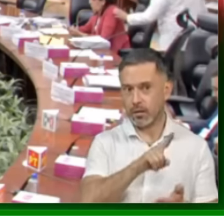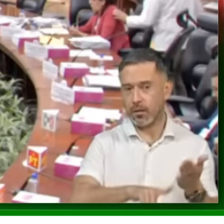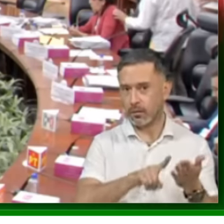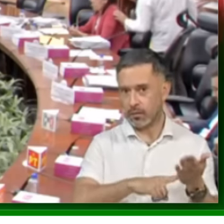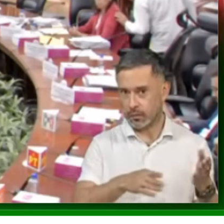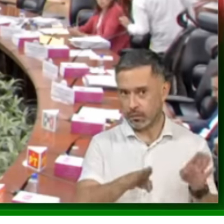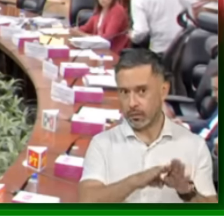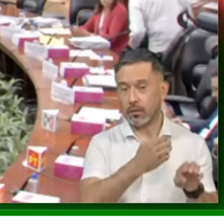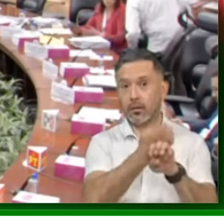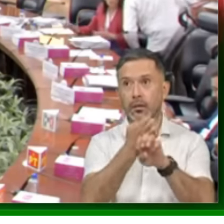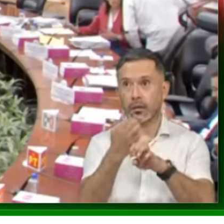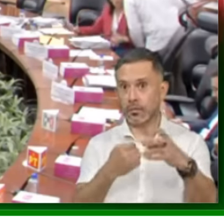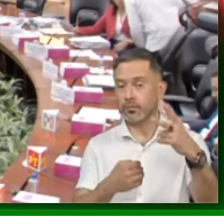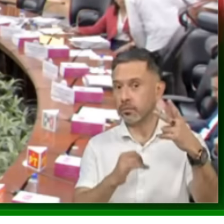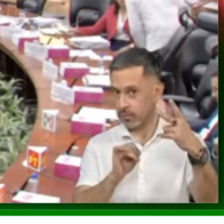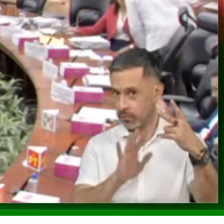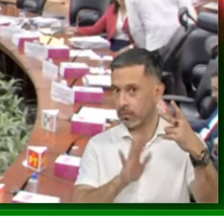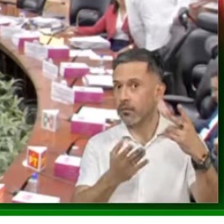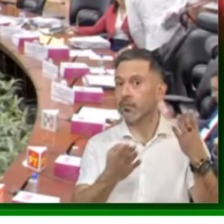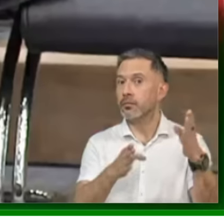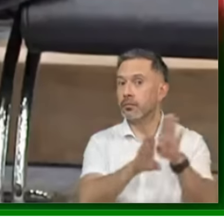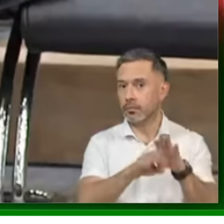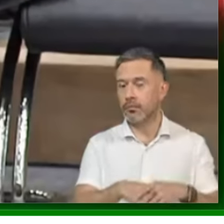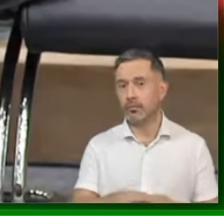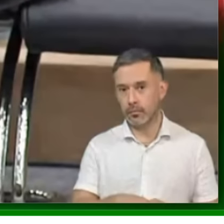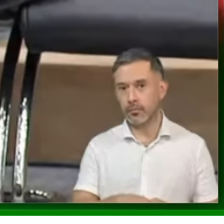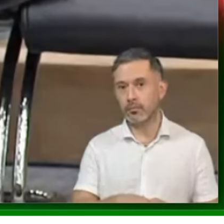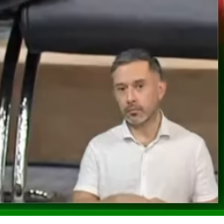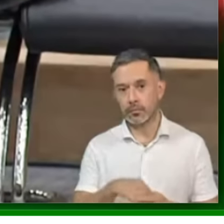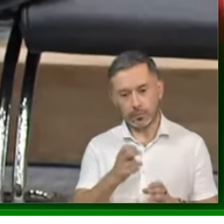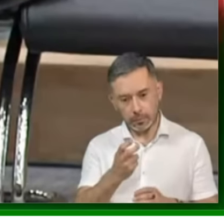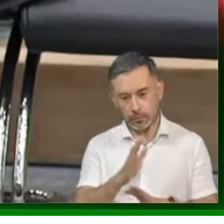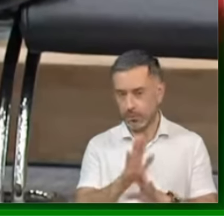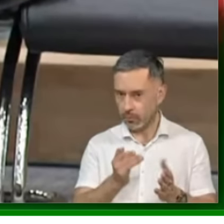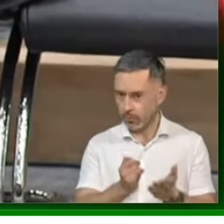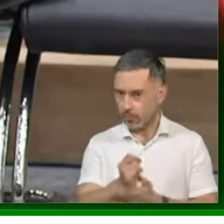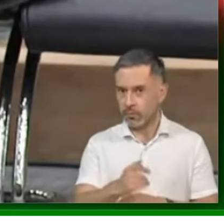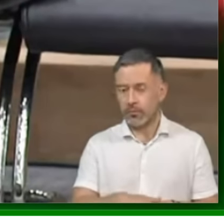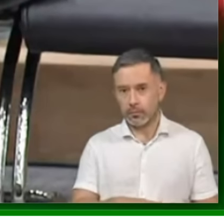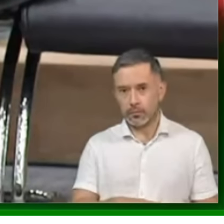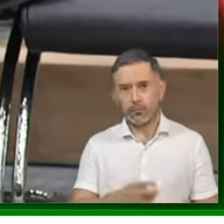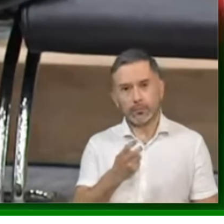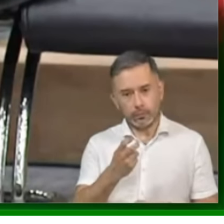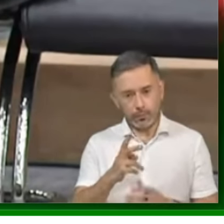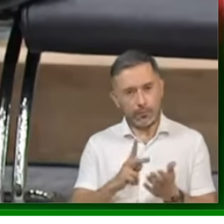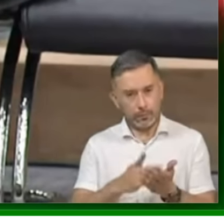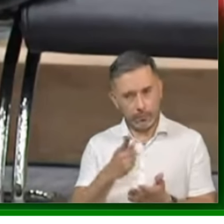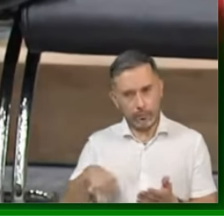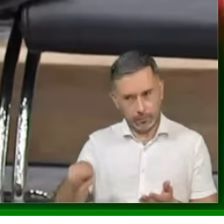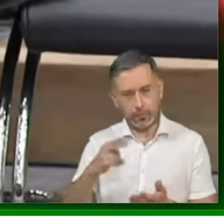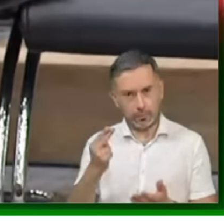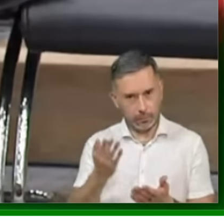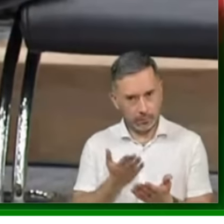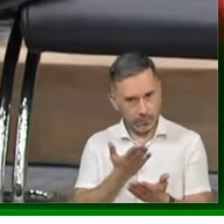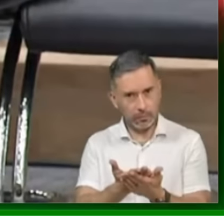los entidades Ya se llegó a esa decisión debería devolverse a plar a